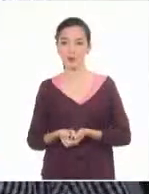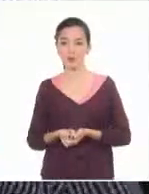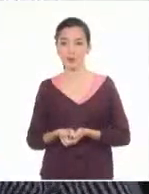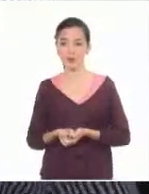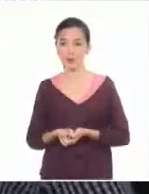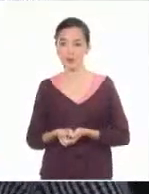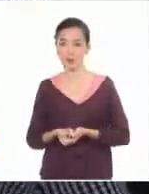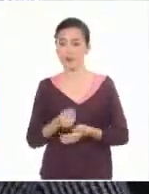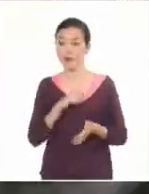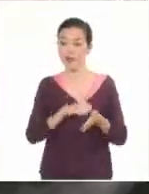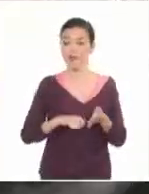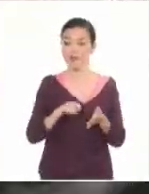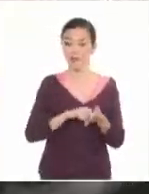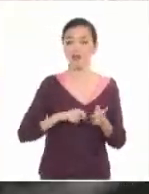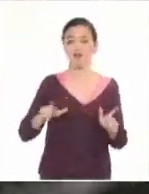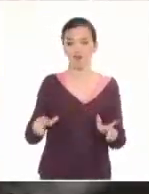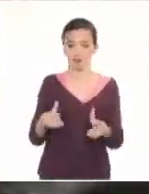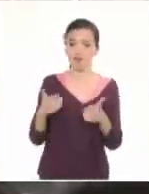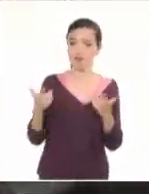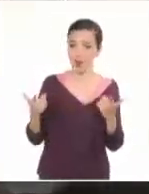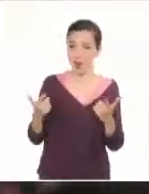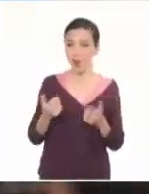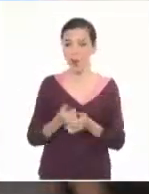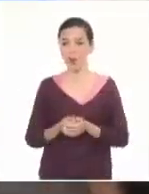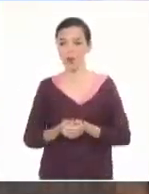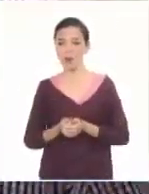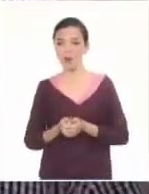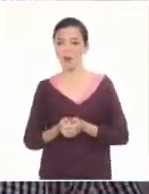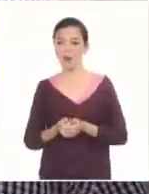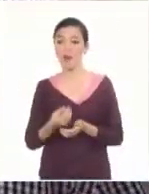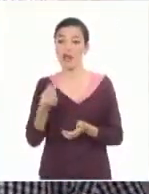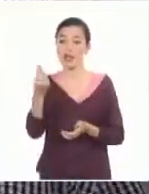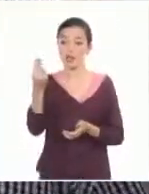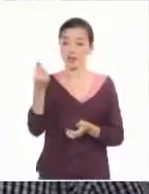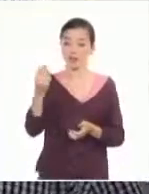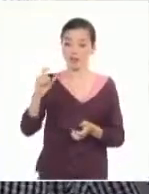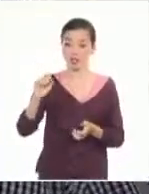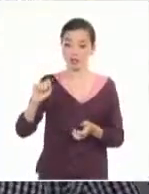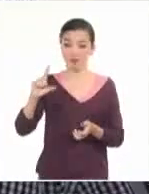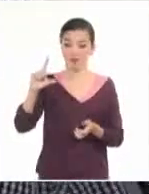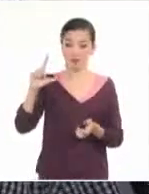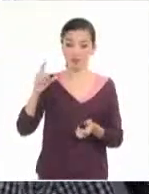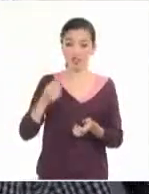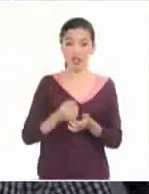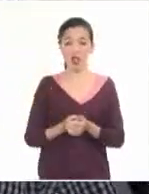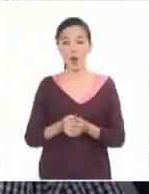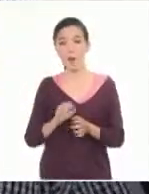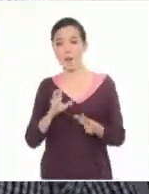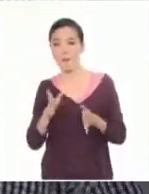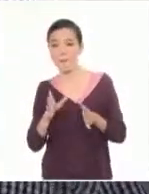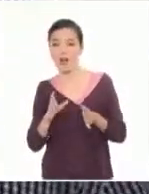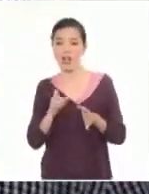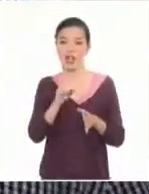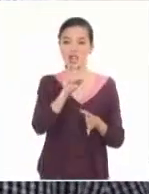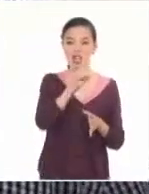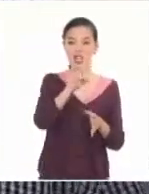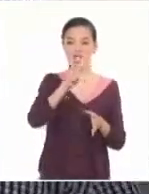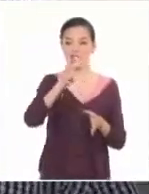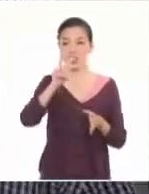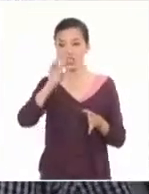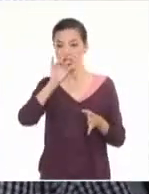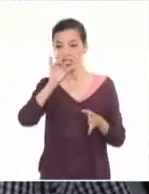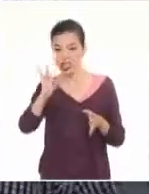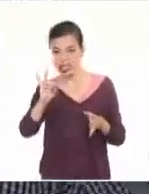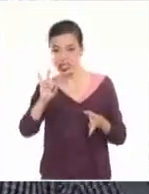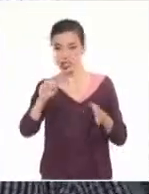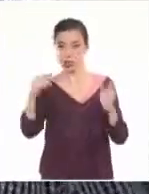salario medio también estuvo en el orden de los más de 17.000 pesos. Y es bueno destacar el sentido de pertenencia